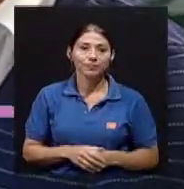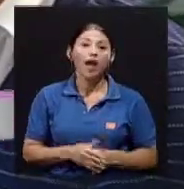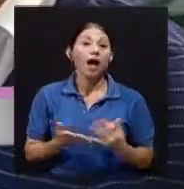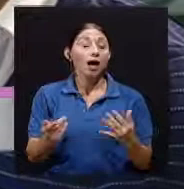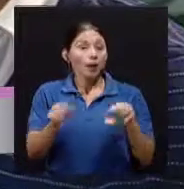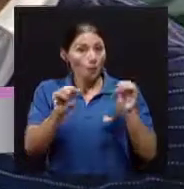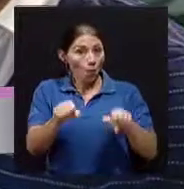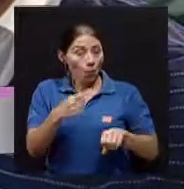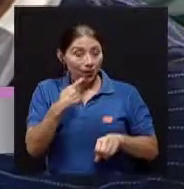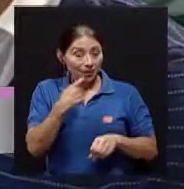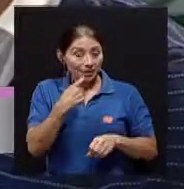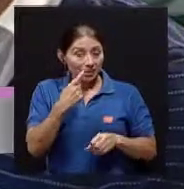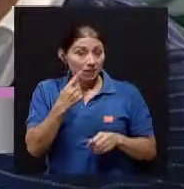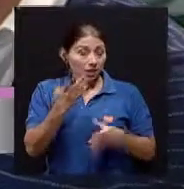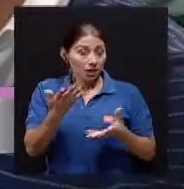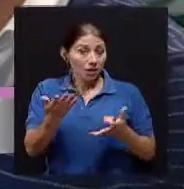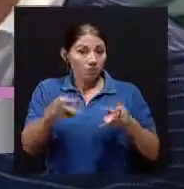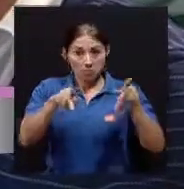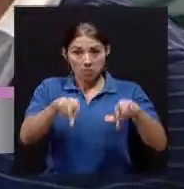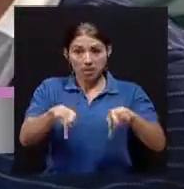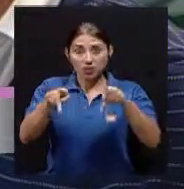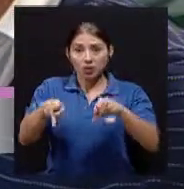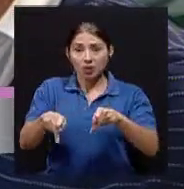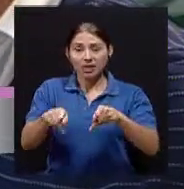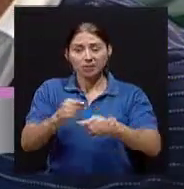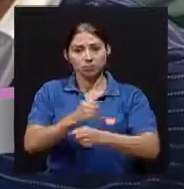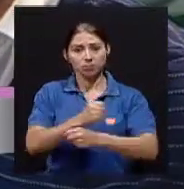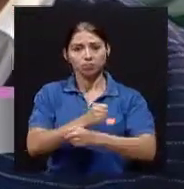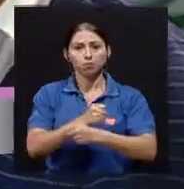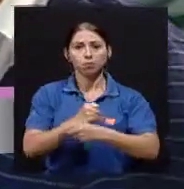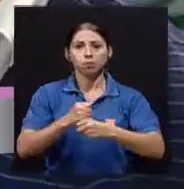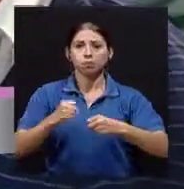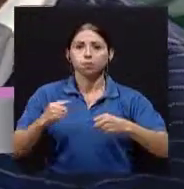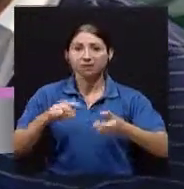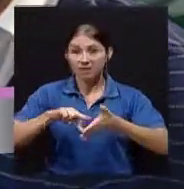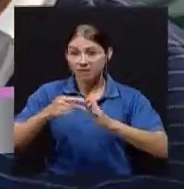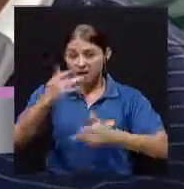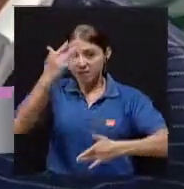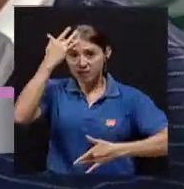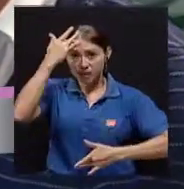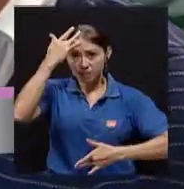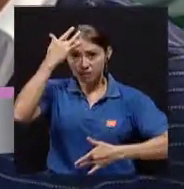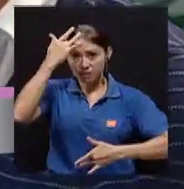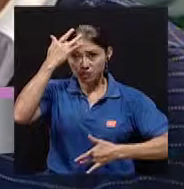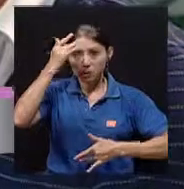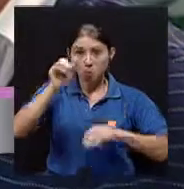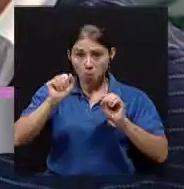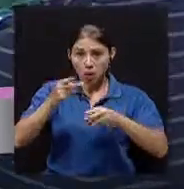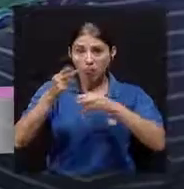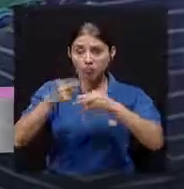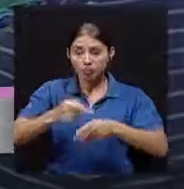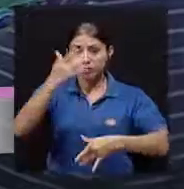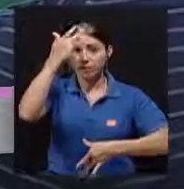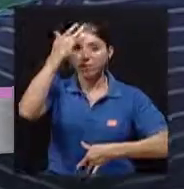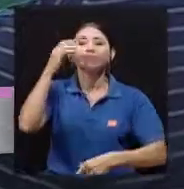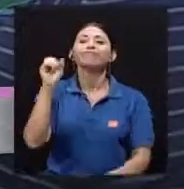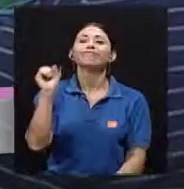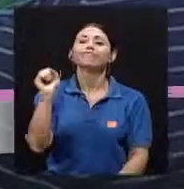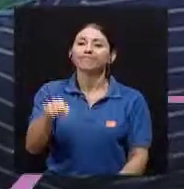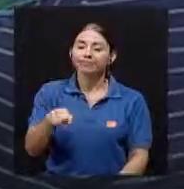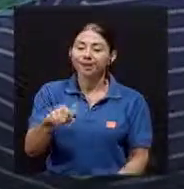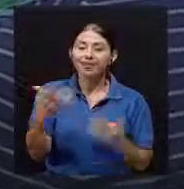decirse entonces que cuando tenemos o las personas padecen de obesidad, están enfermas, o sea, ¿se puede definir como una enfermedad? Definitivamente,